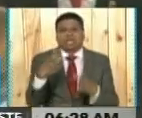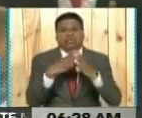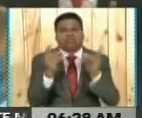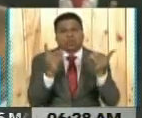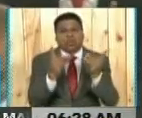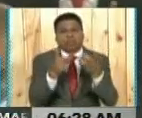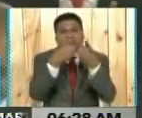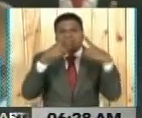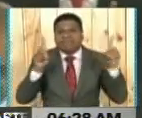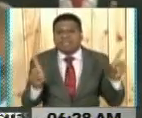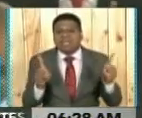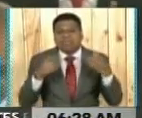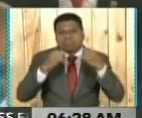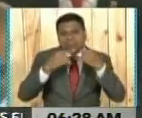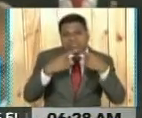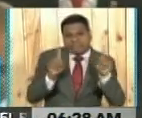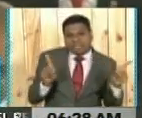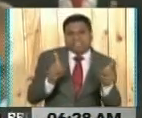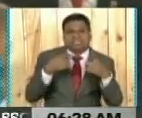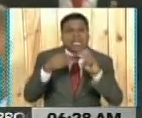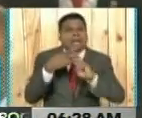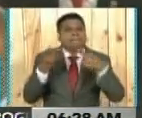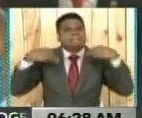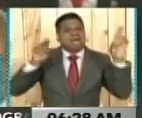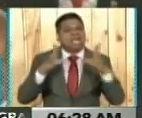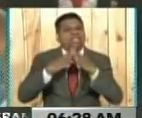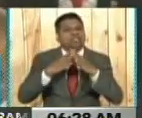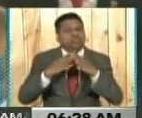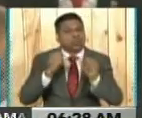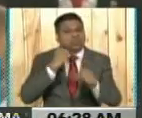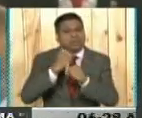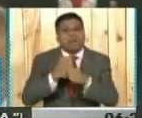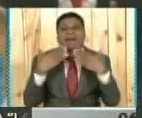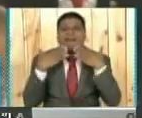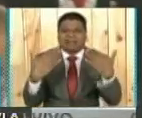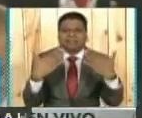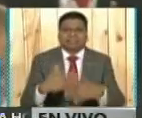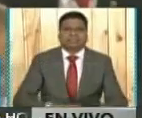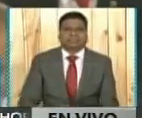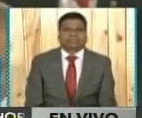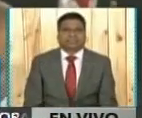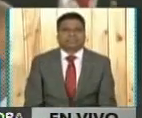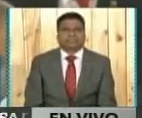el marco de la construcción y en pleno ejercicio de nuestra soberanía. Gracias.